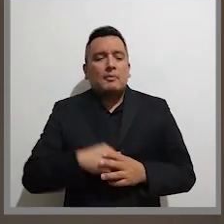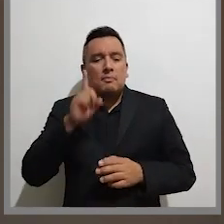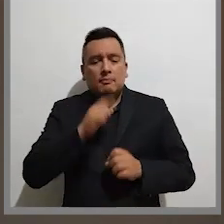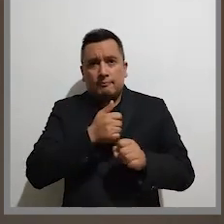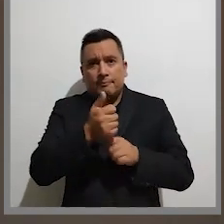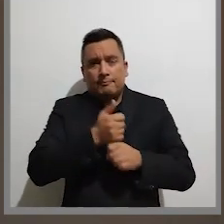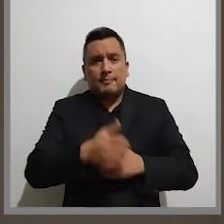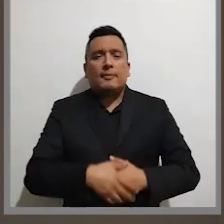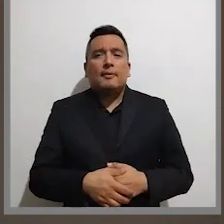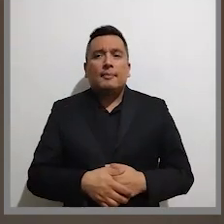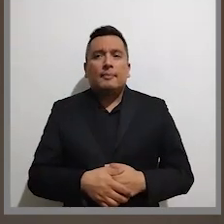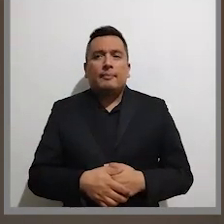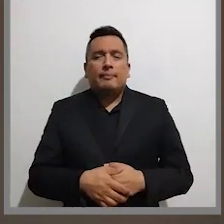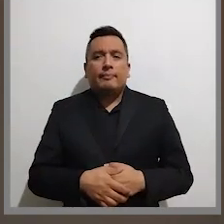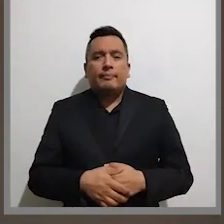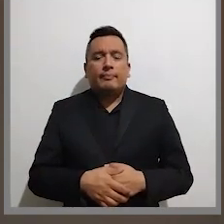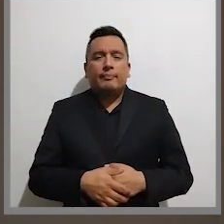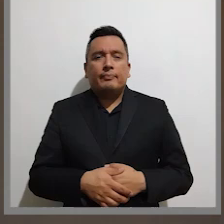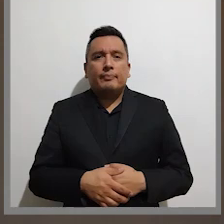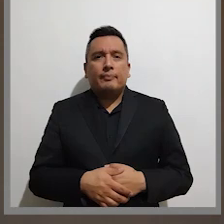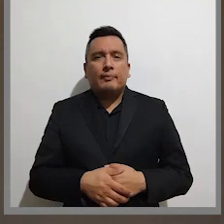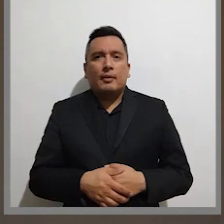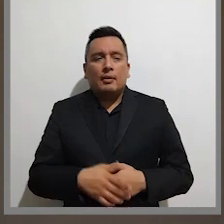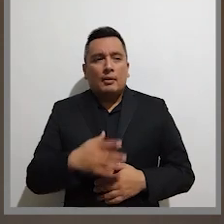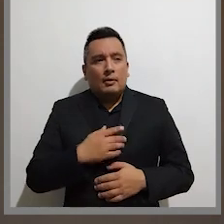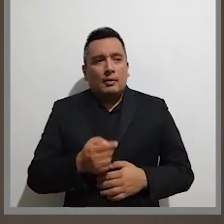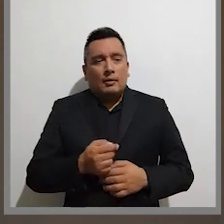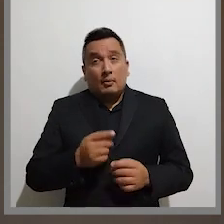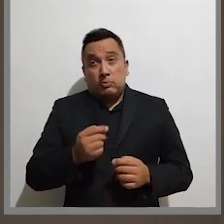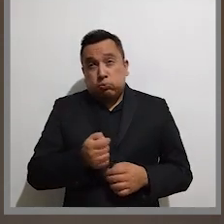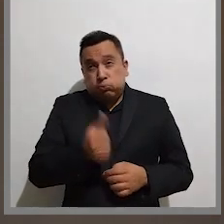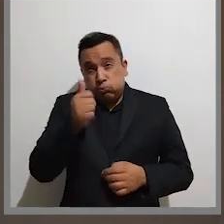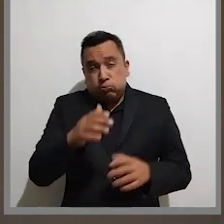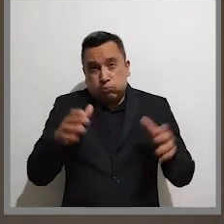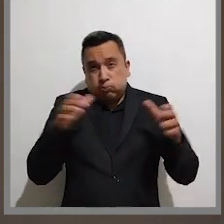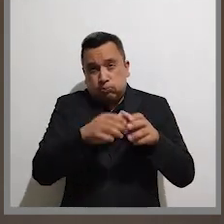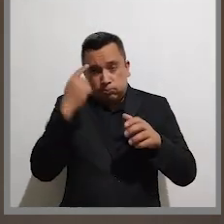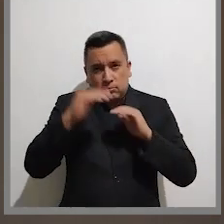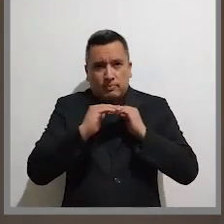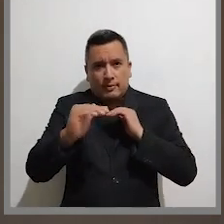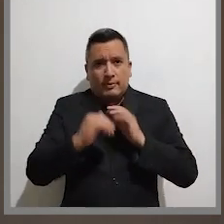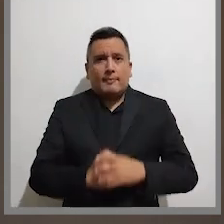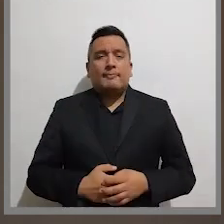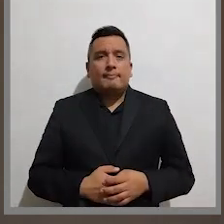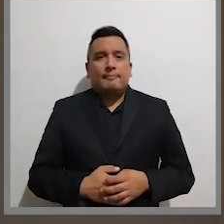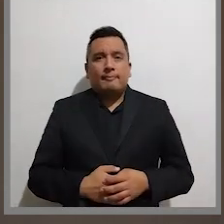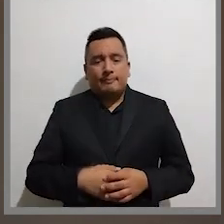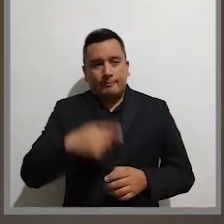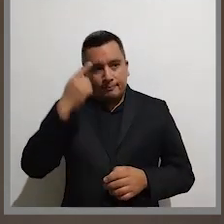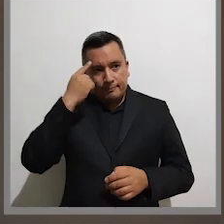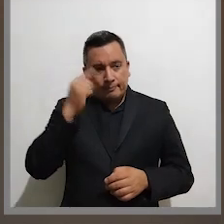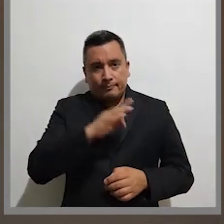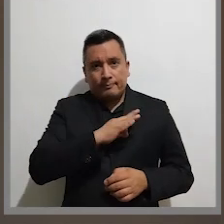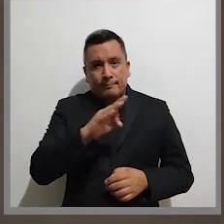violencia política que ustedes tengan. Como primer contacto, la Unidad Técnica de Paridad e Inclusión está a disposición